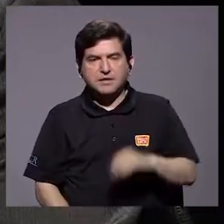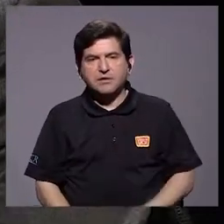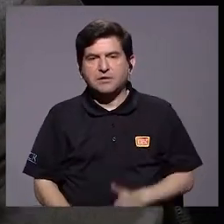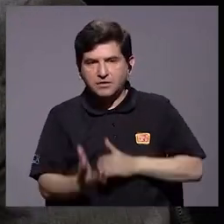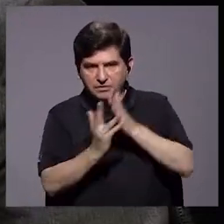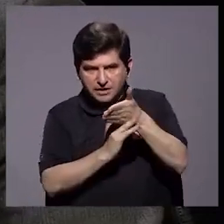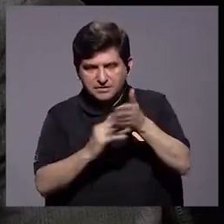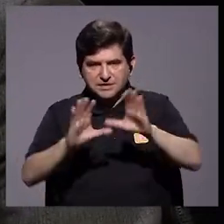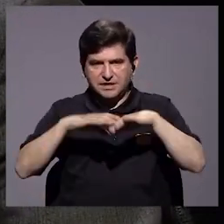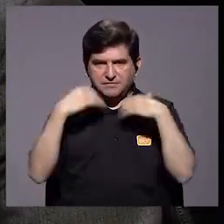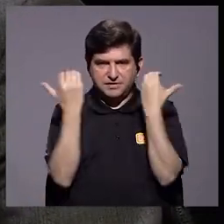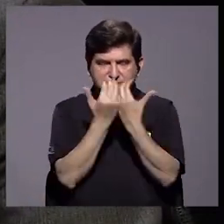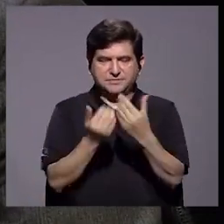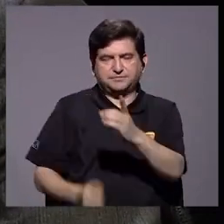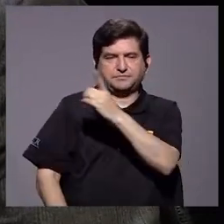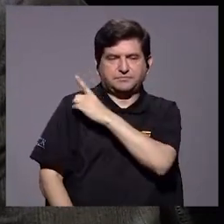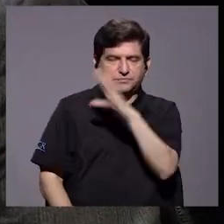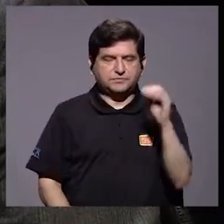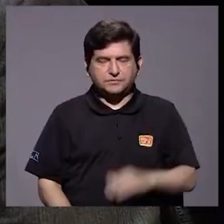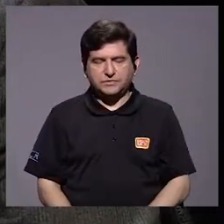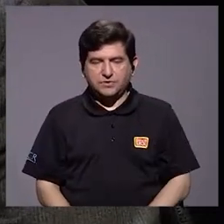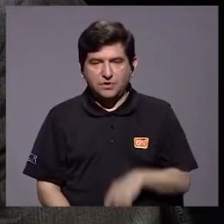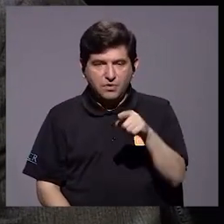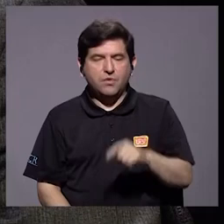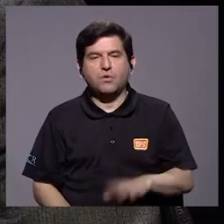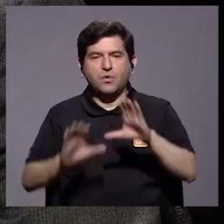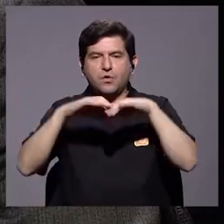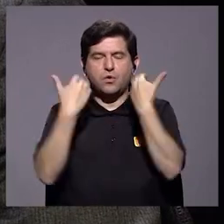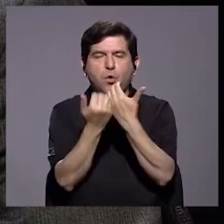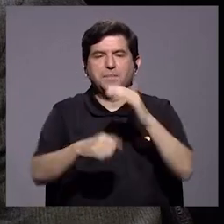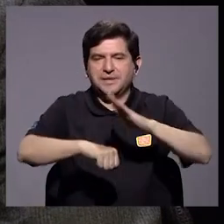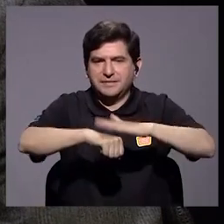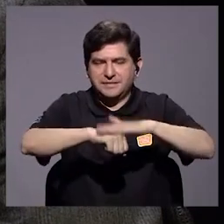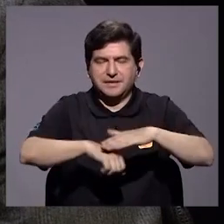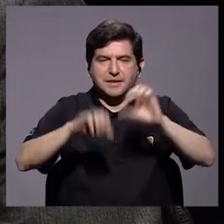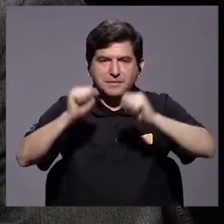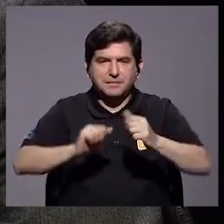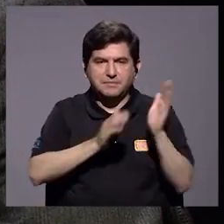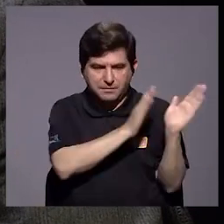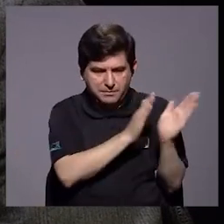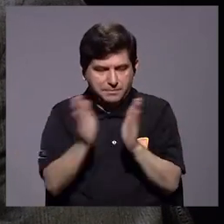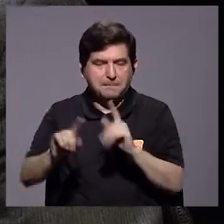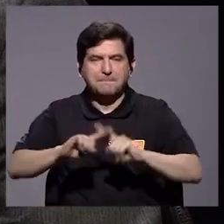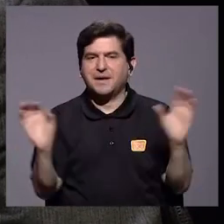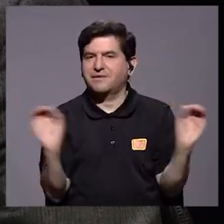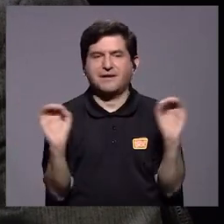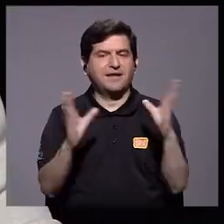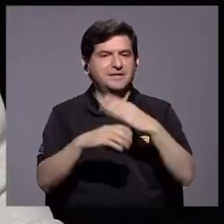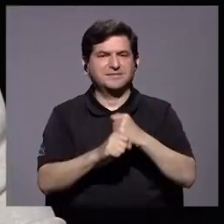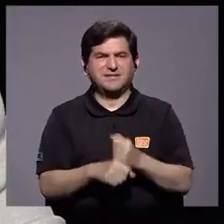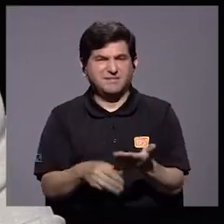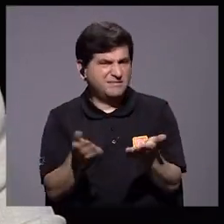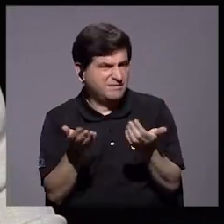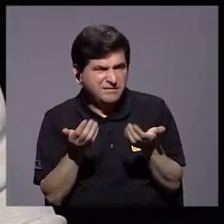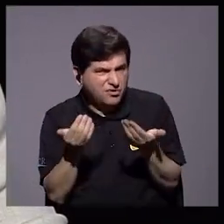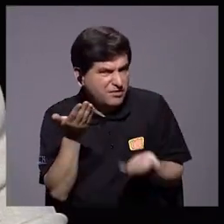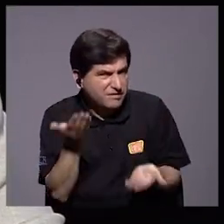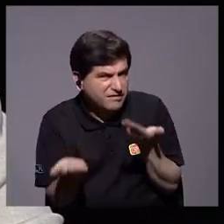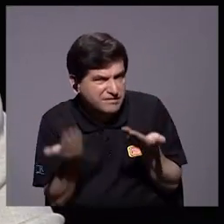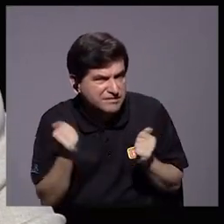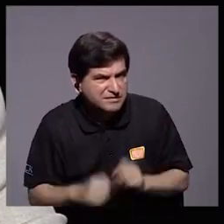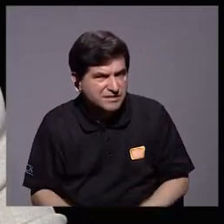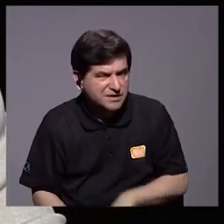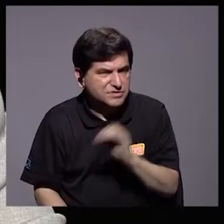por medio de la comisión de licencias para poner orden y no lo ha hecho no quieren o